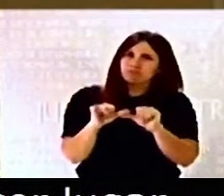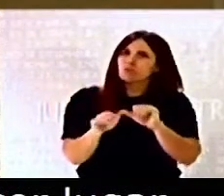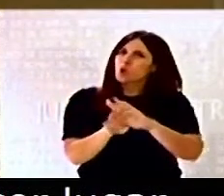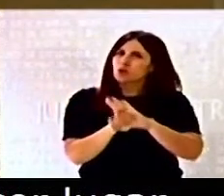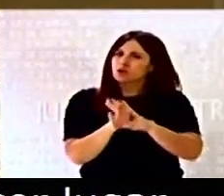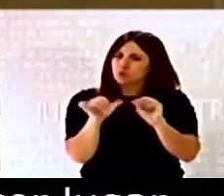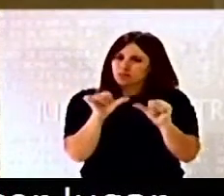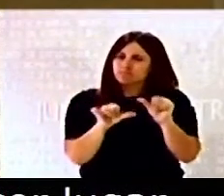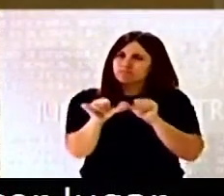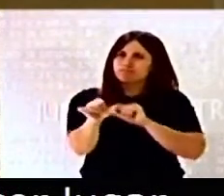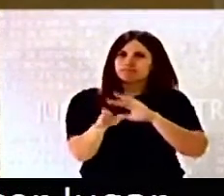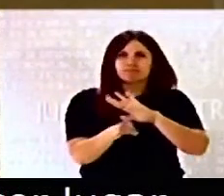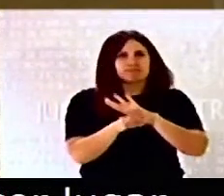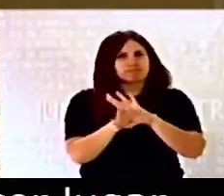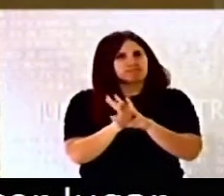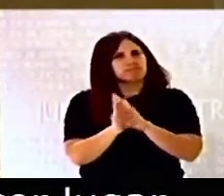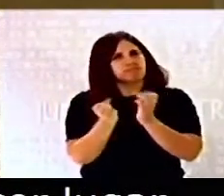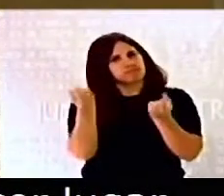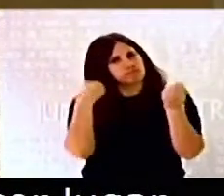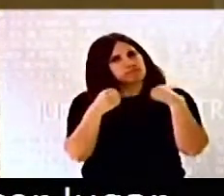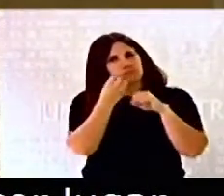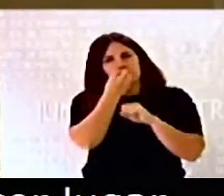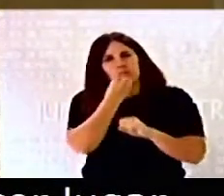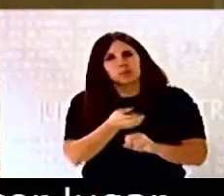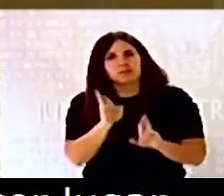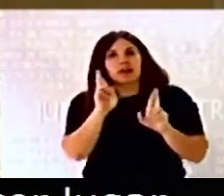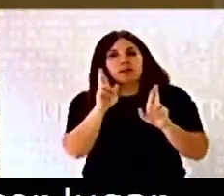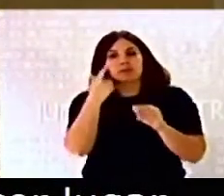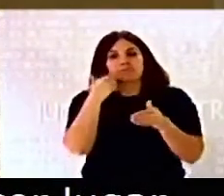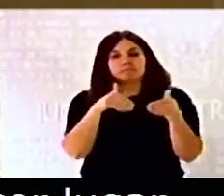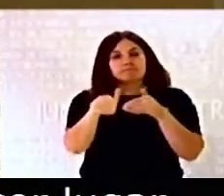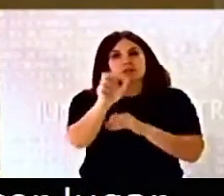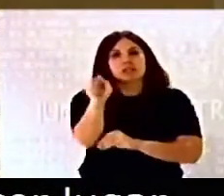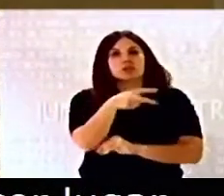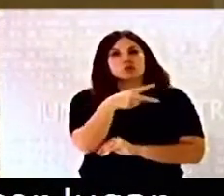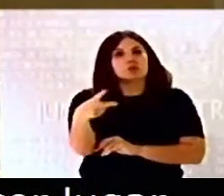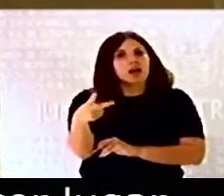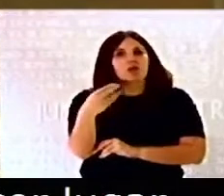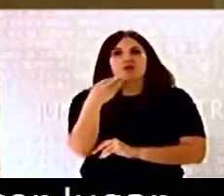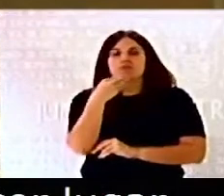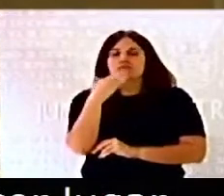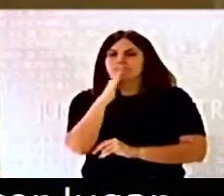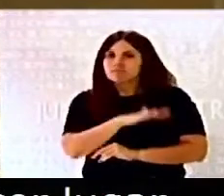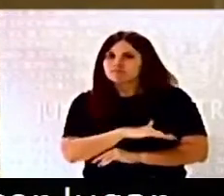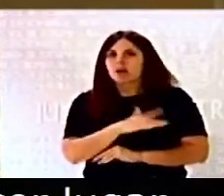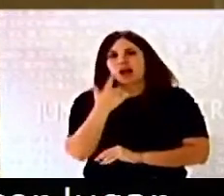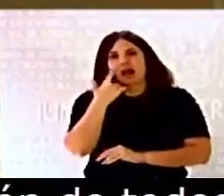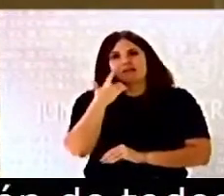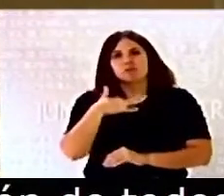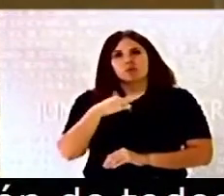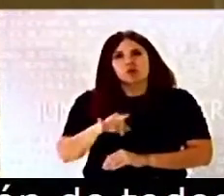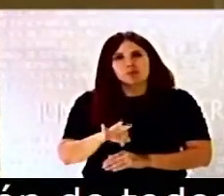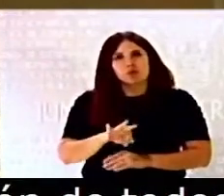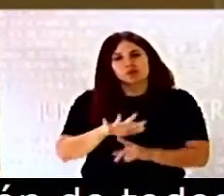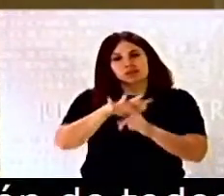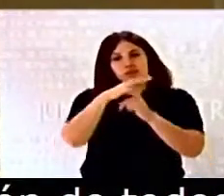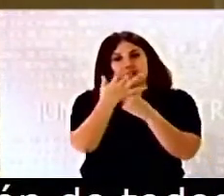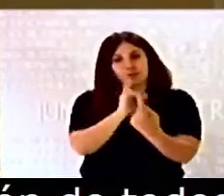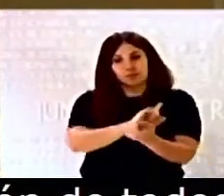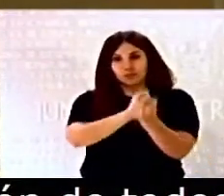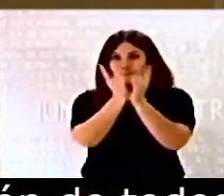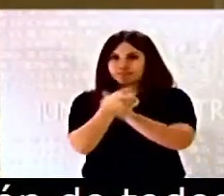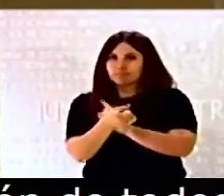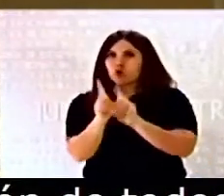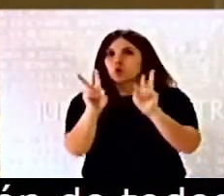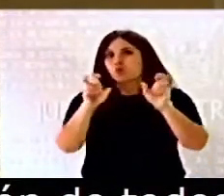esperemos que tengamos unos resultados lo más adecuados posibles cuanto antes y que podamos pasar a una situación de nueva